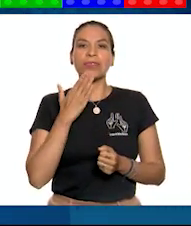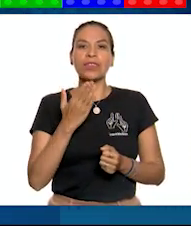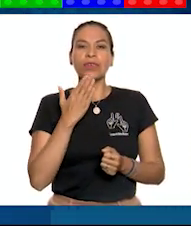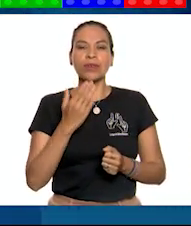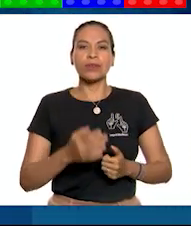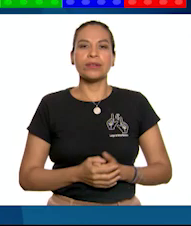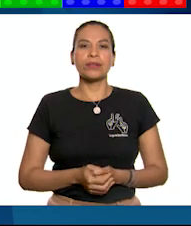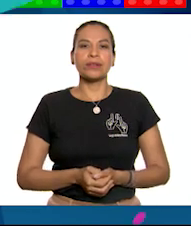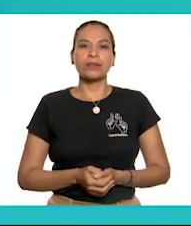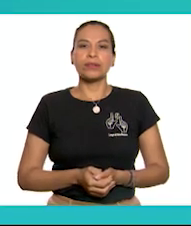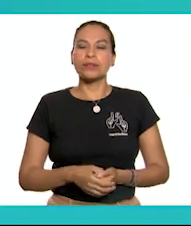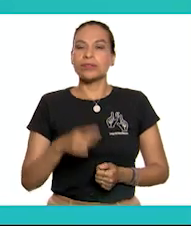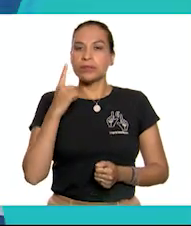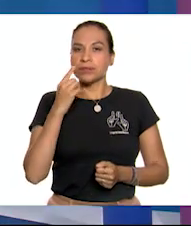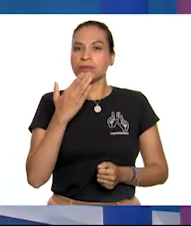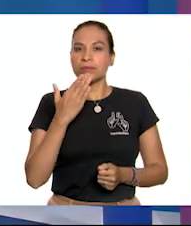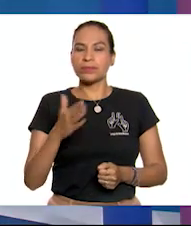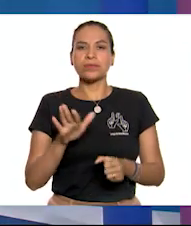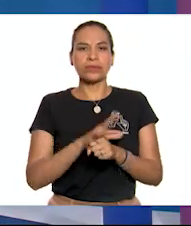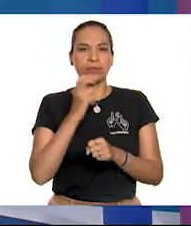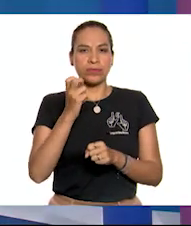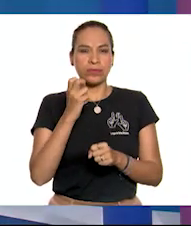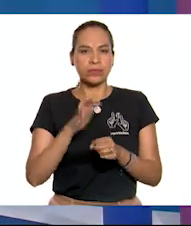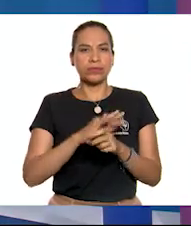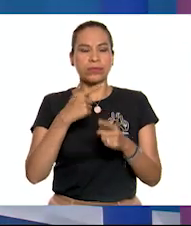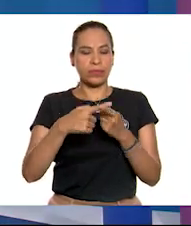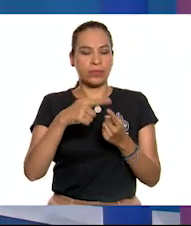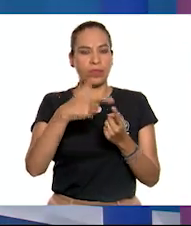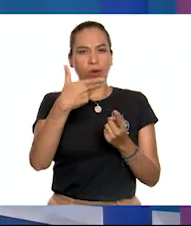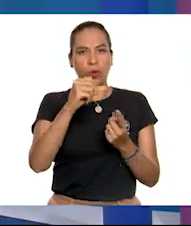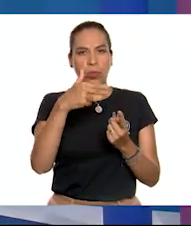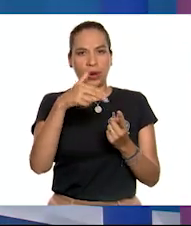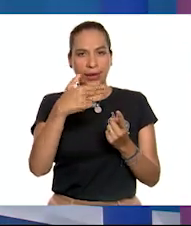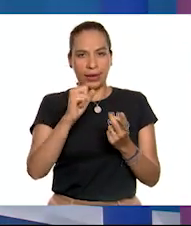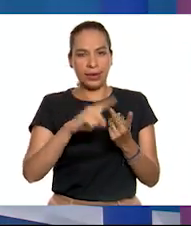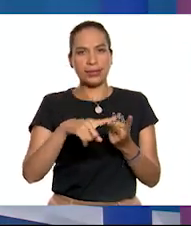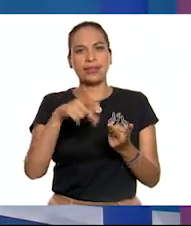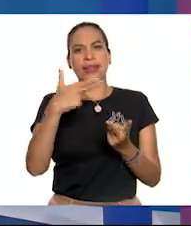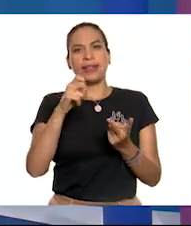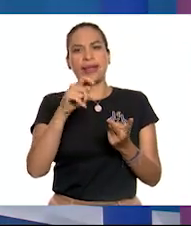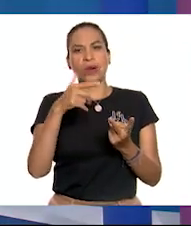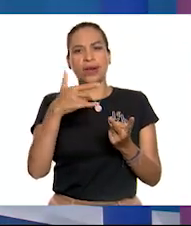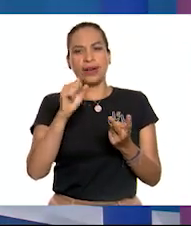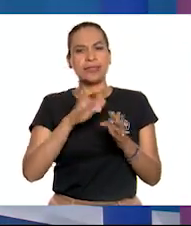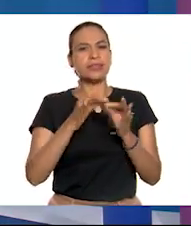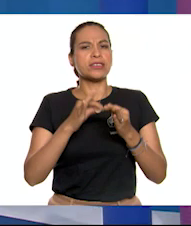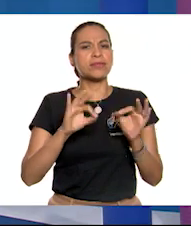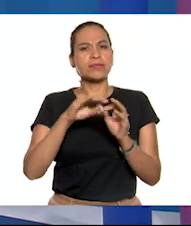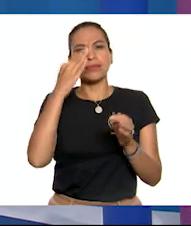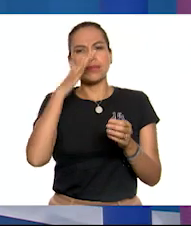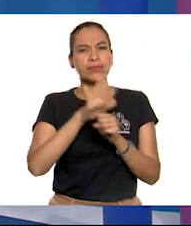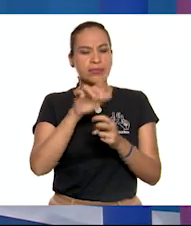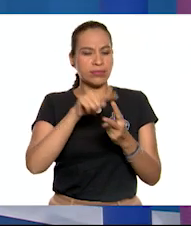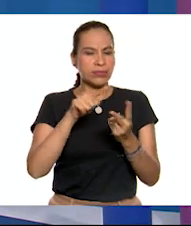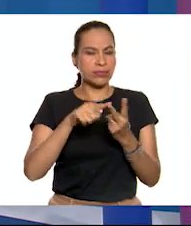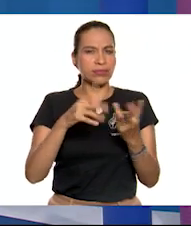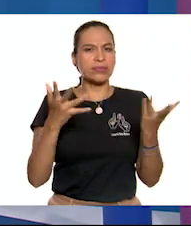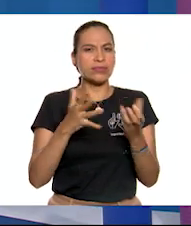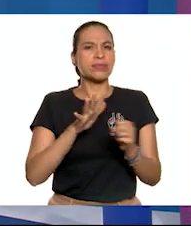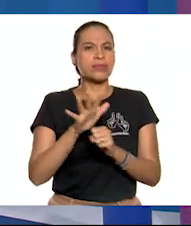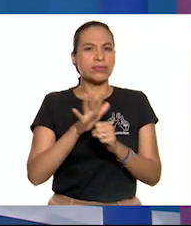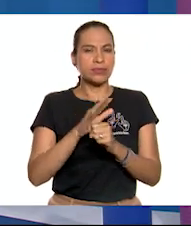bien. Bueno, pero así sean homogéneas o heterogéneas, es importante saber que los componentes que los